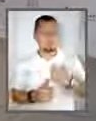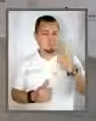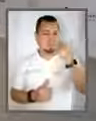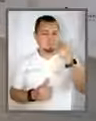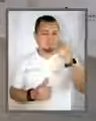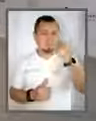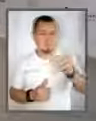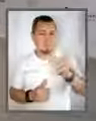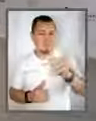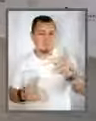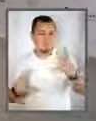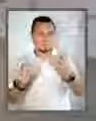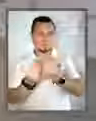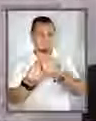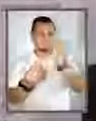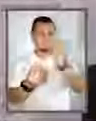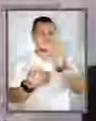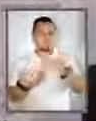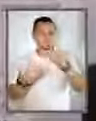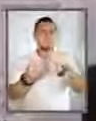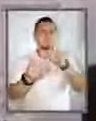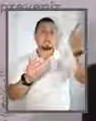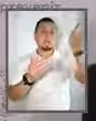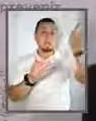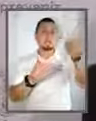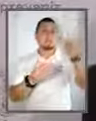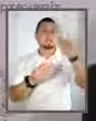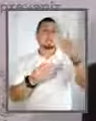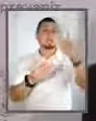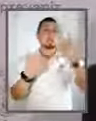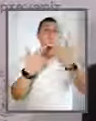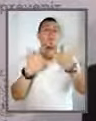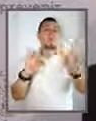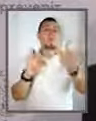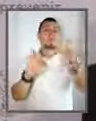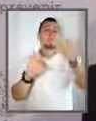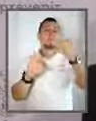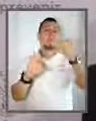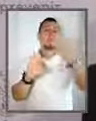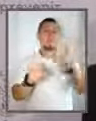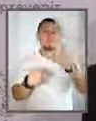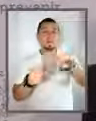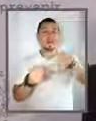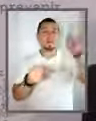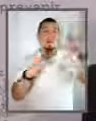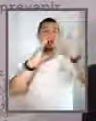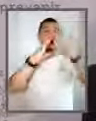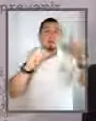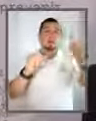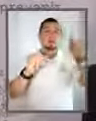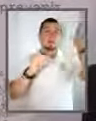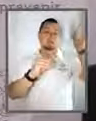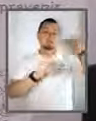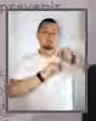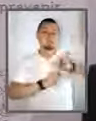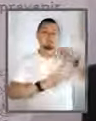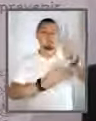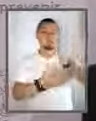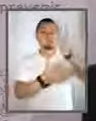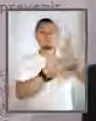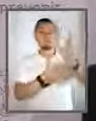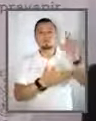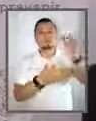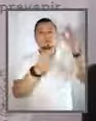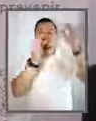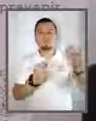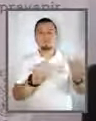que se trata de las instalaciones que se encuentran en Andares. Los delitos que se configuren van de lo federal a estatal. Estamos